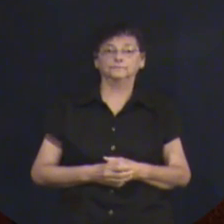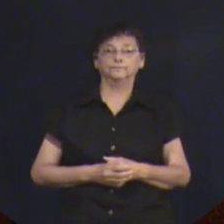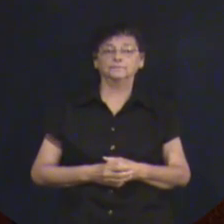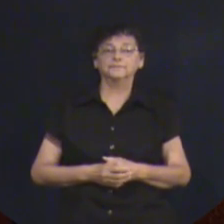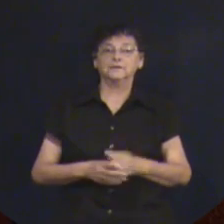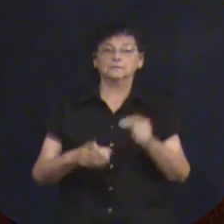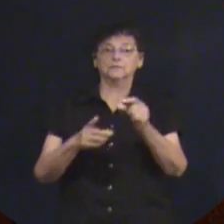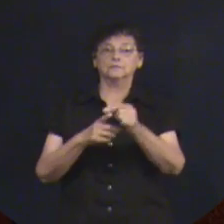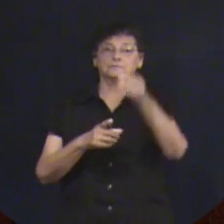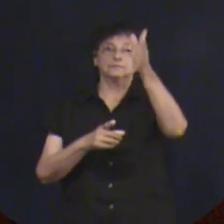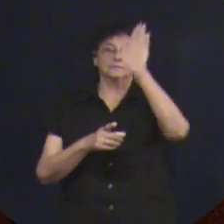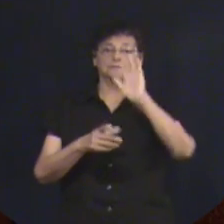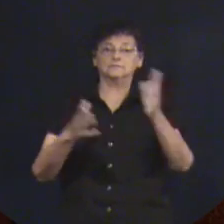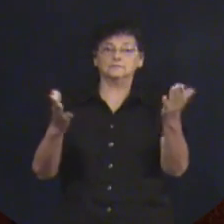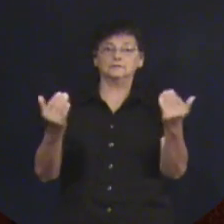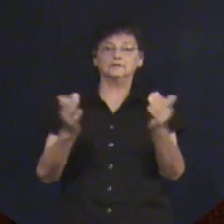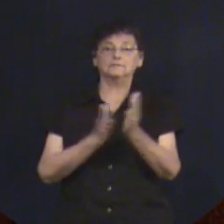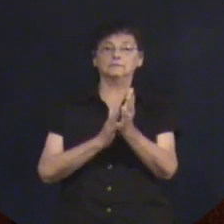Palabra de Dios.